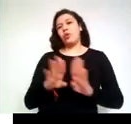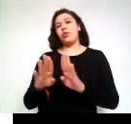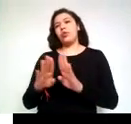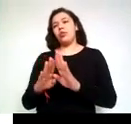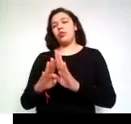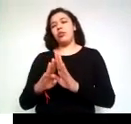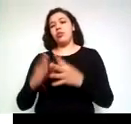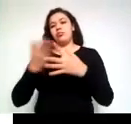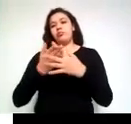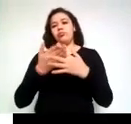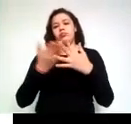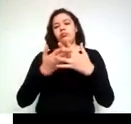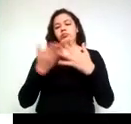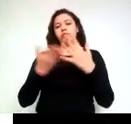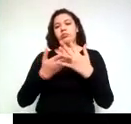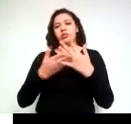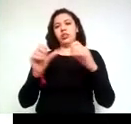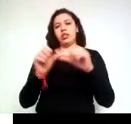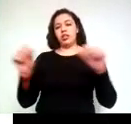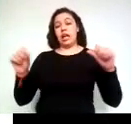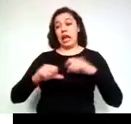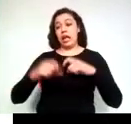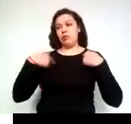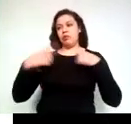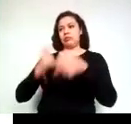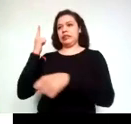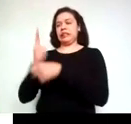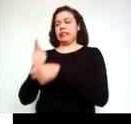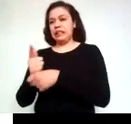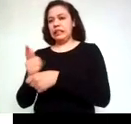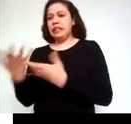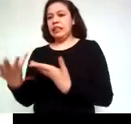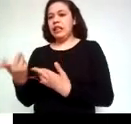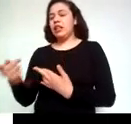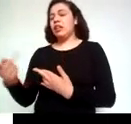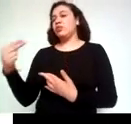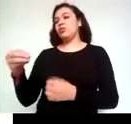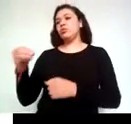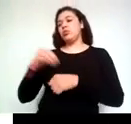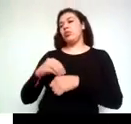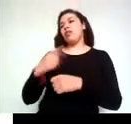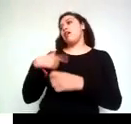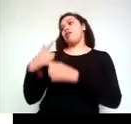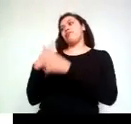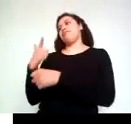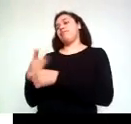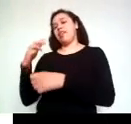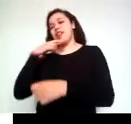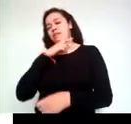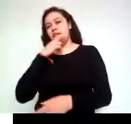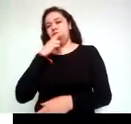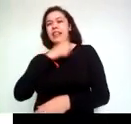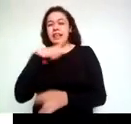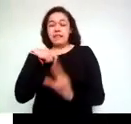plenamente a quien contestó sin necesariamente estar diciendo su nombre. Entonces hay que tener mucho cuidado con esto, pero